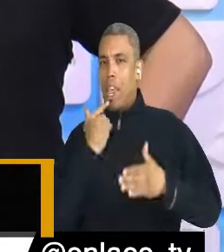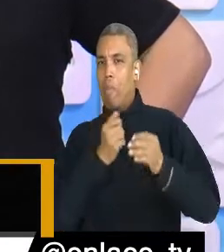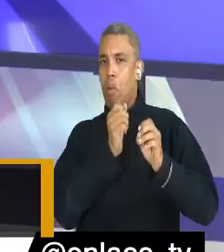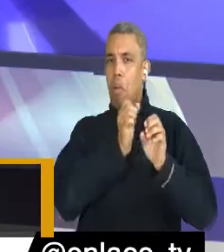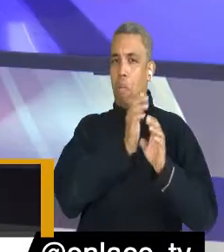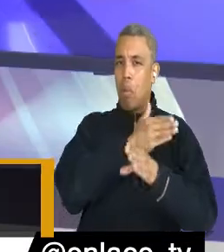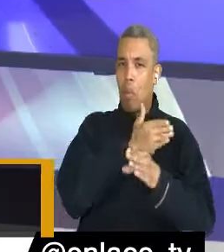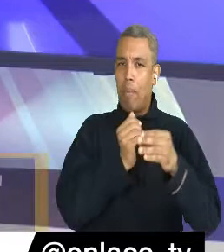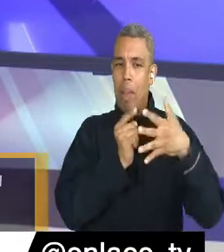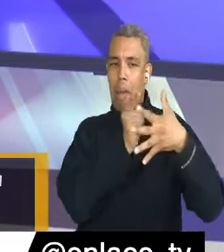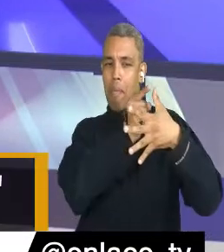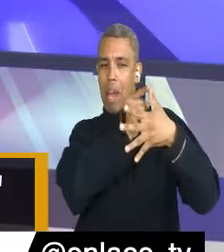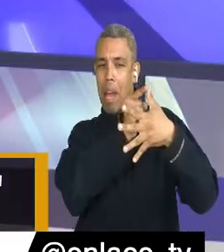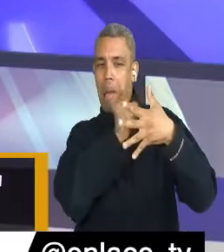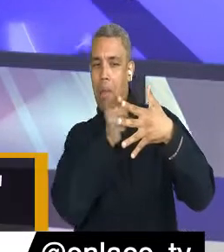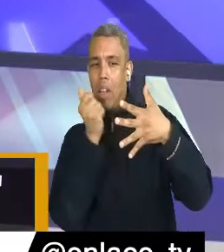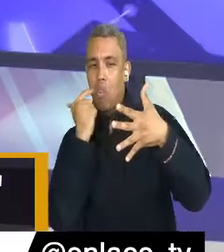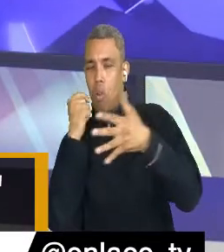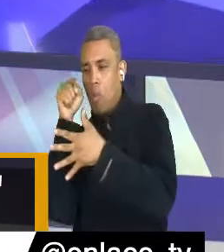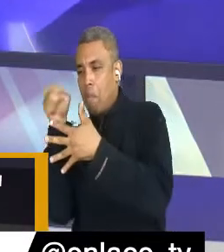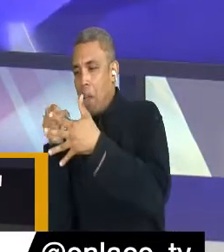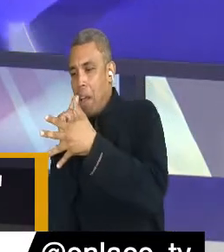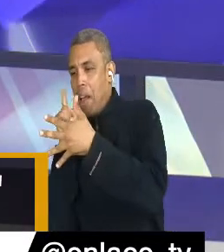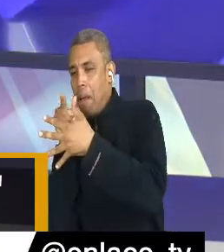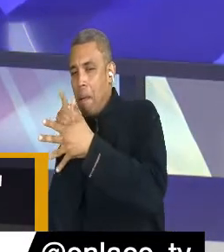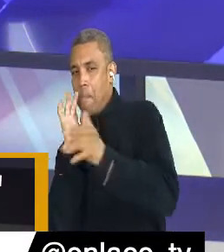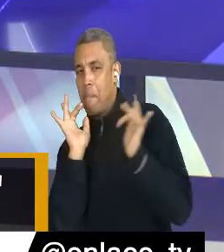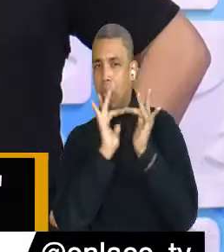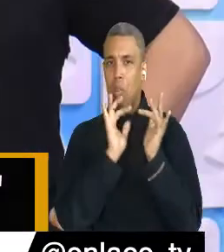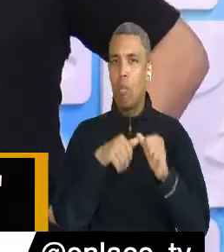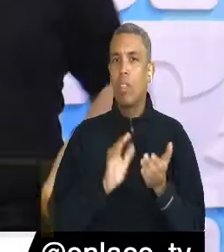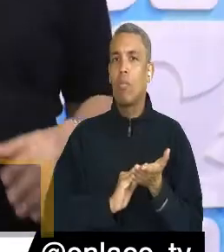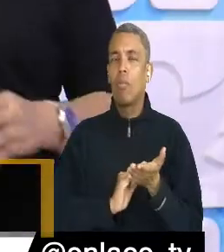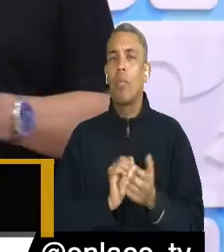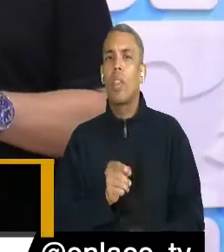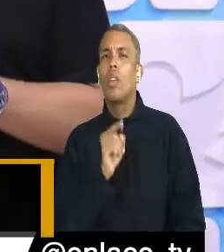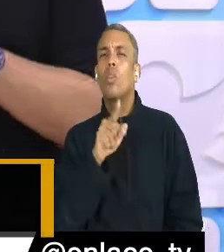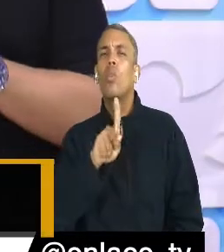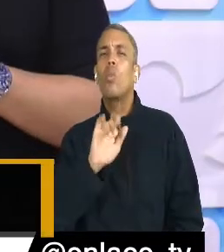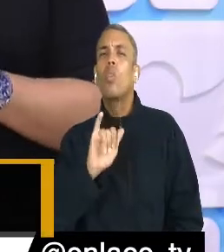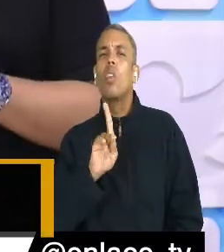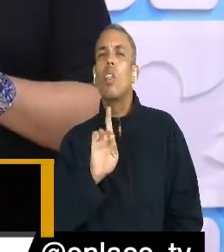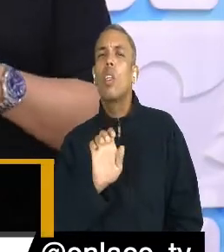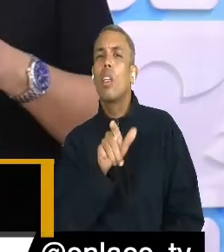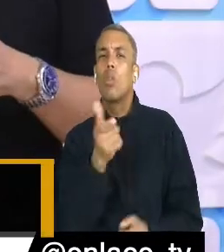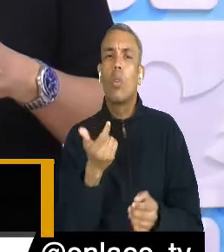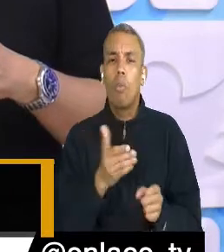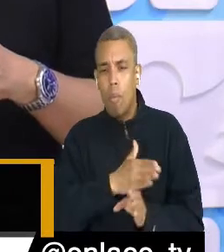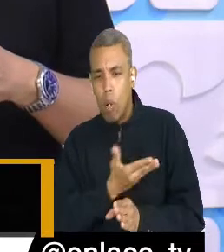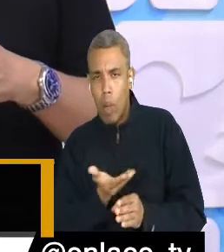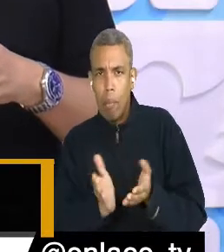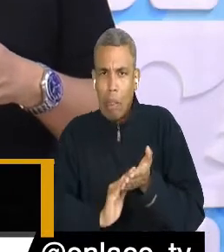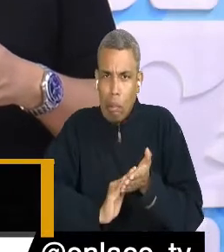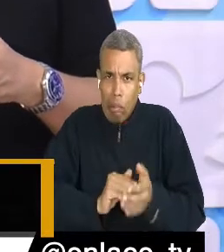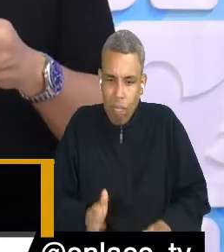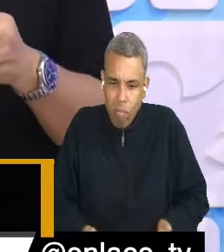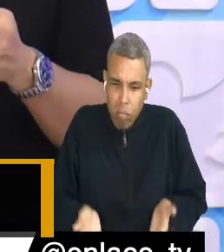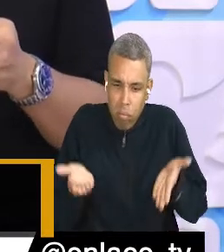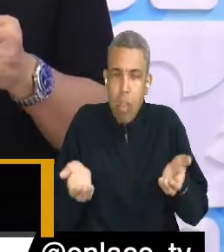crisis. Quique, precisamente para usted, ¿cómo se puede afrontar una crisis? Bueno, definitivamente hoy vamos a aprender algo que es muy importante y